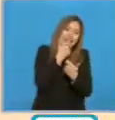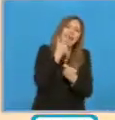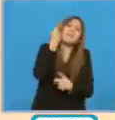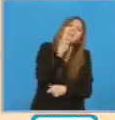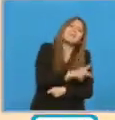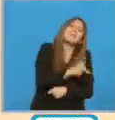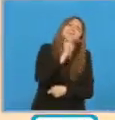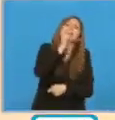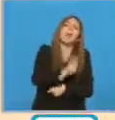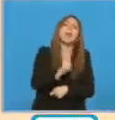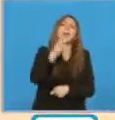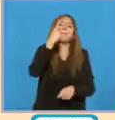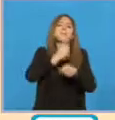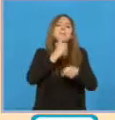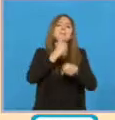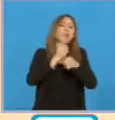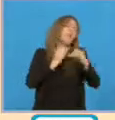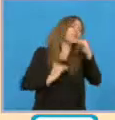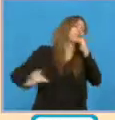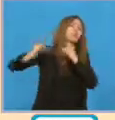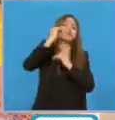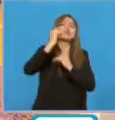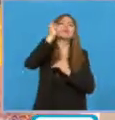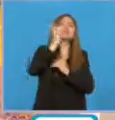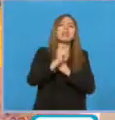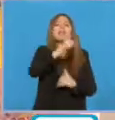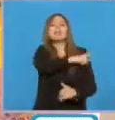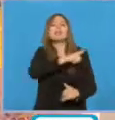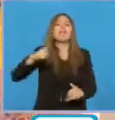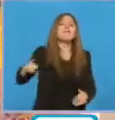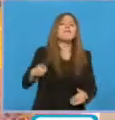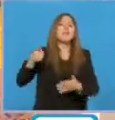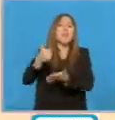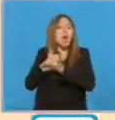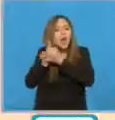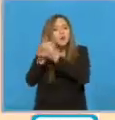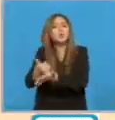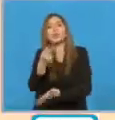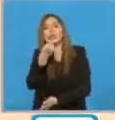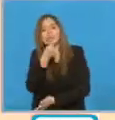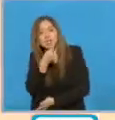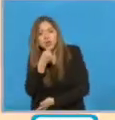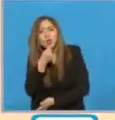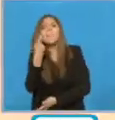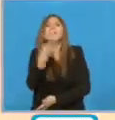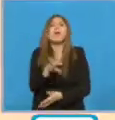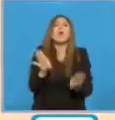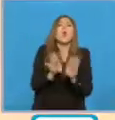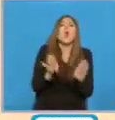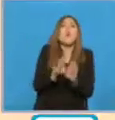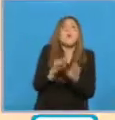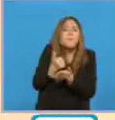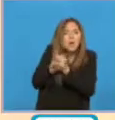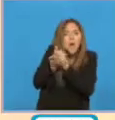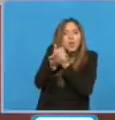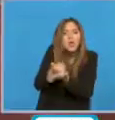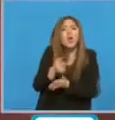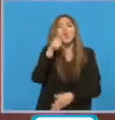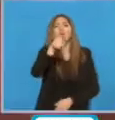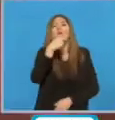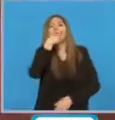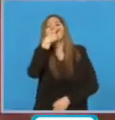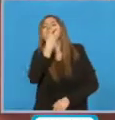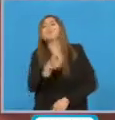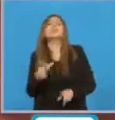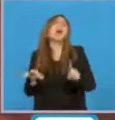niño. Yo siempre Claro. voy en pro del niño. Entonces, en lugar de ayudar, tratando de justificarle todas